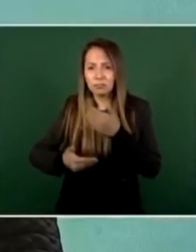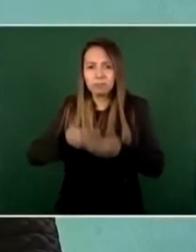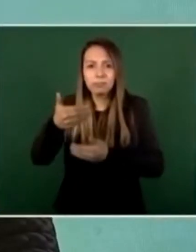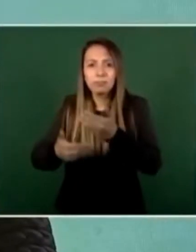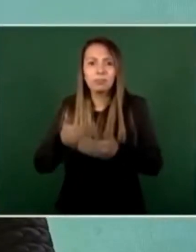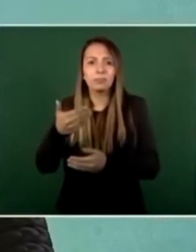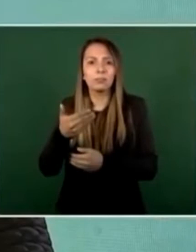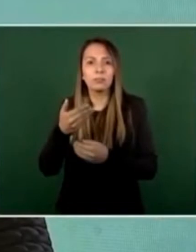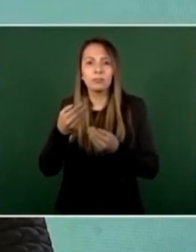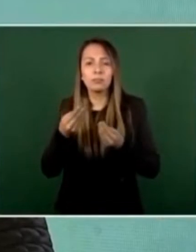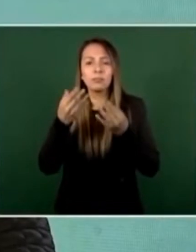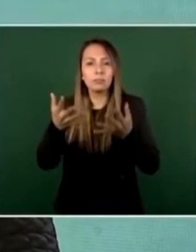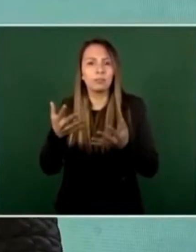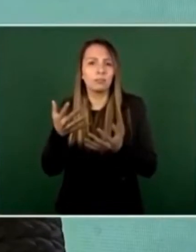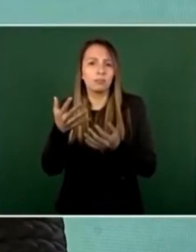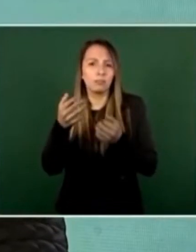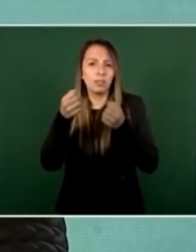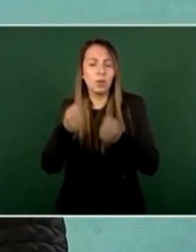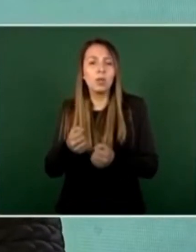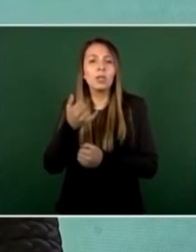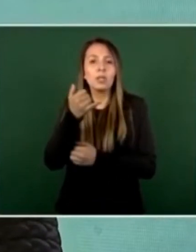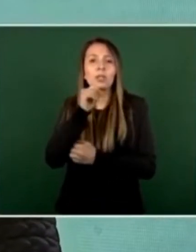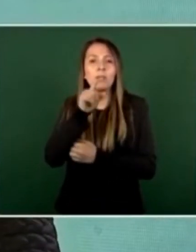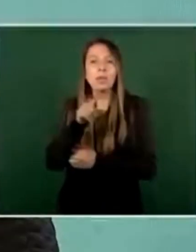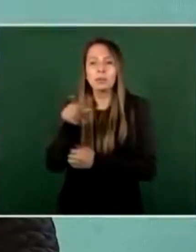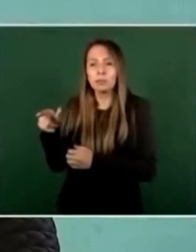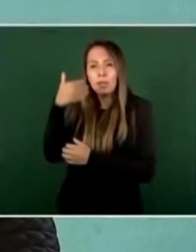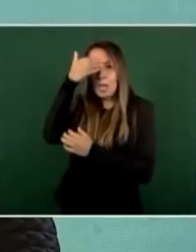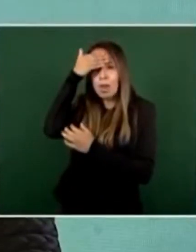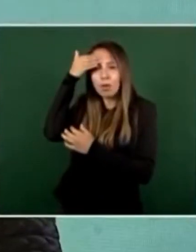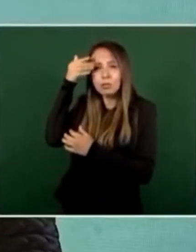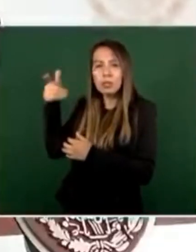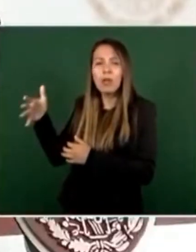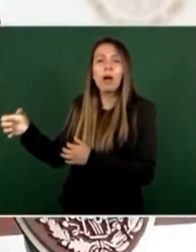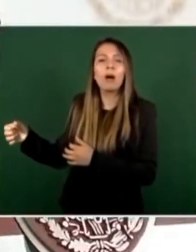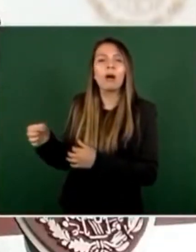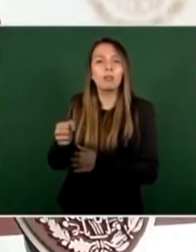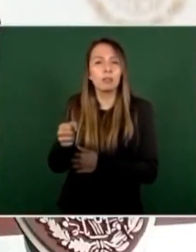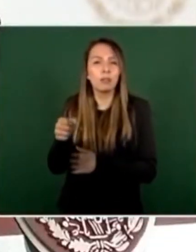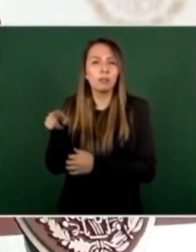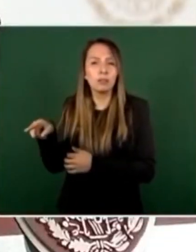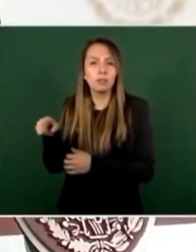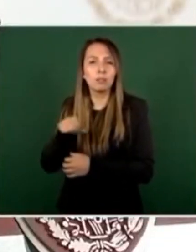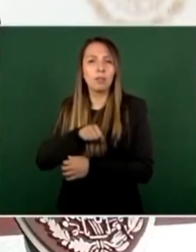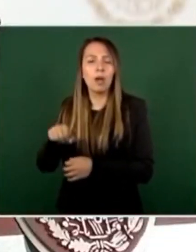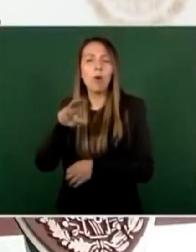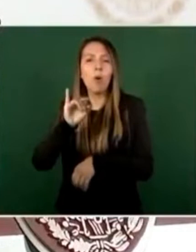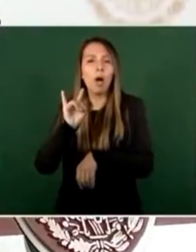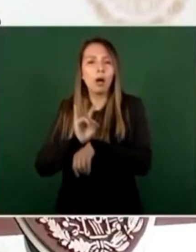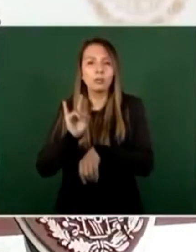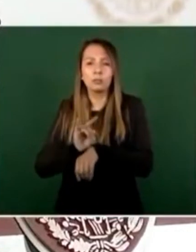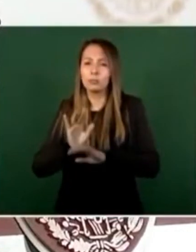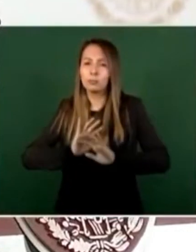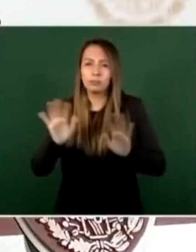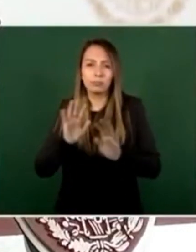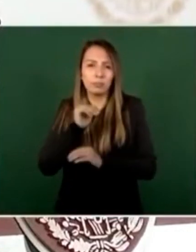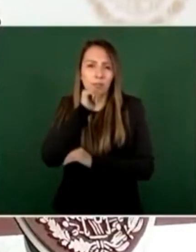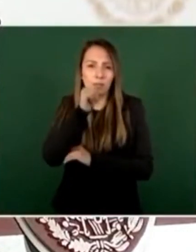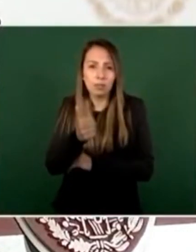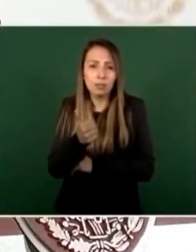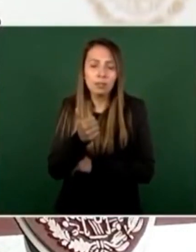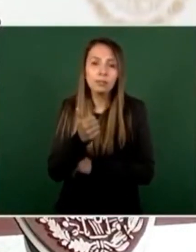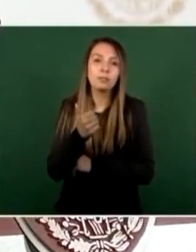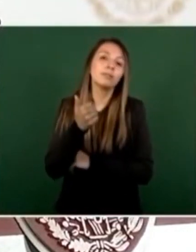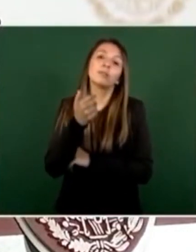inculpar a personas inocentes o construir casos ficticios. Aunque esto